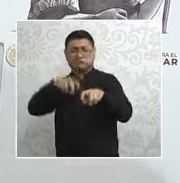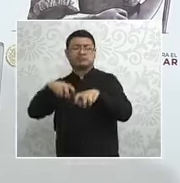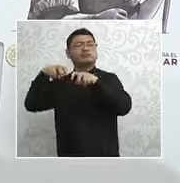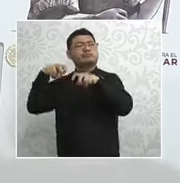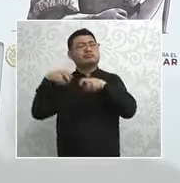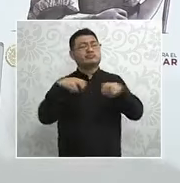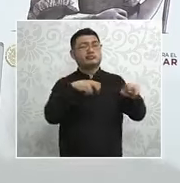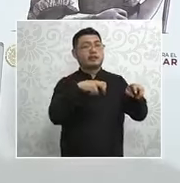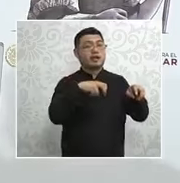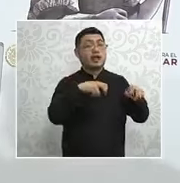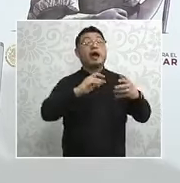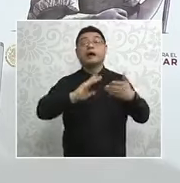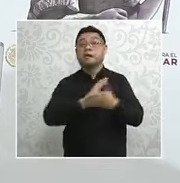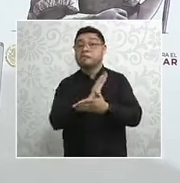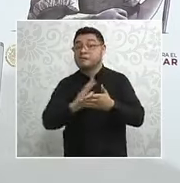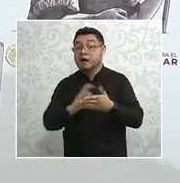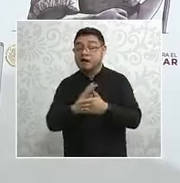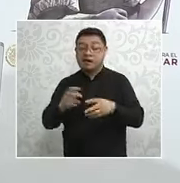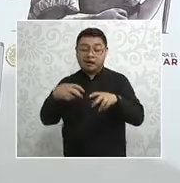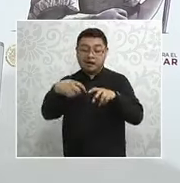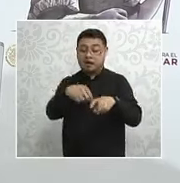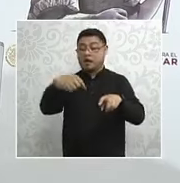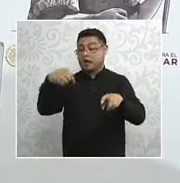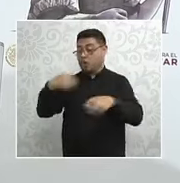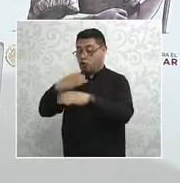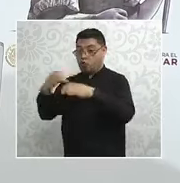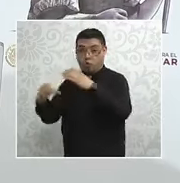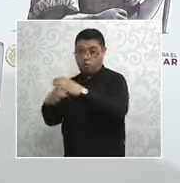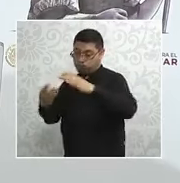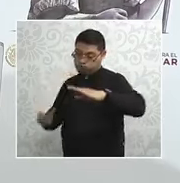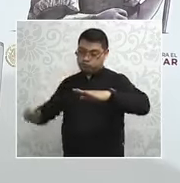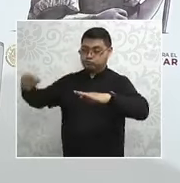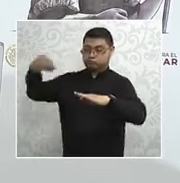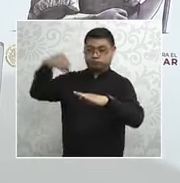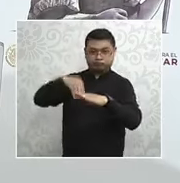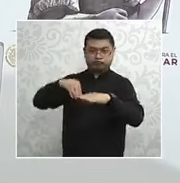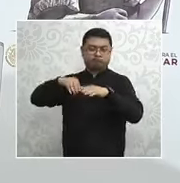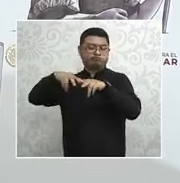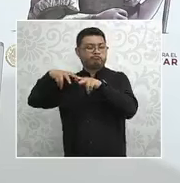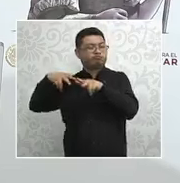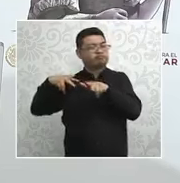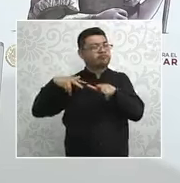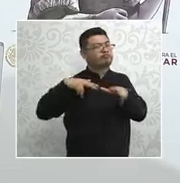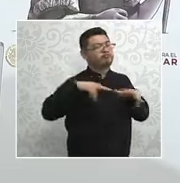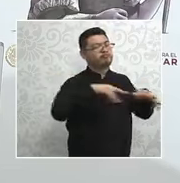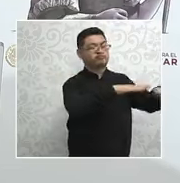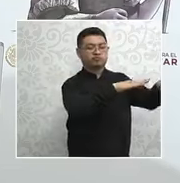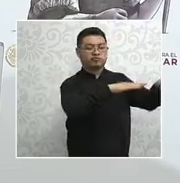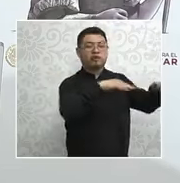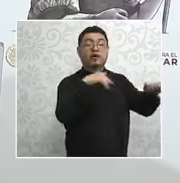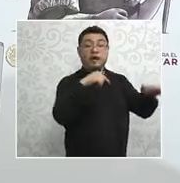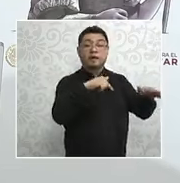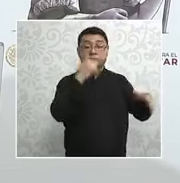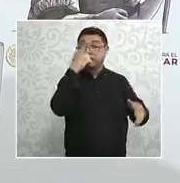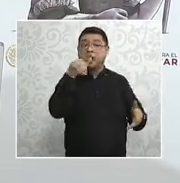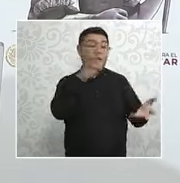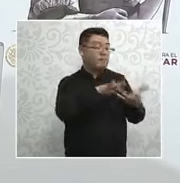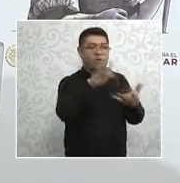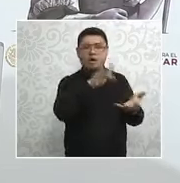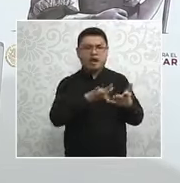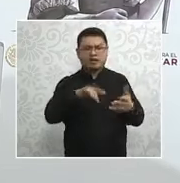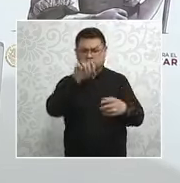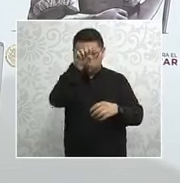tren de carga porque así ayuda al desarrollo del sureste eso lo